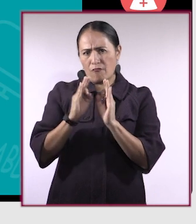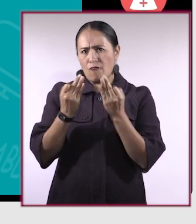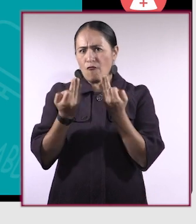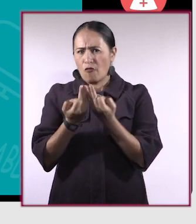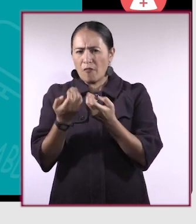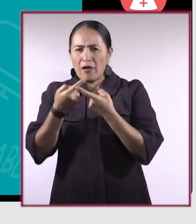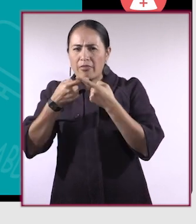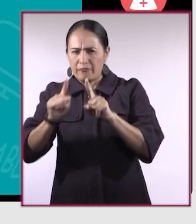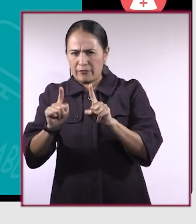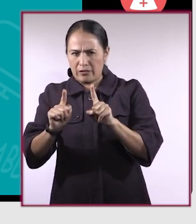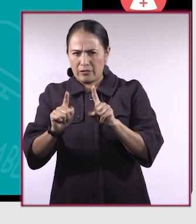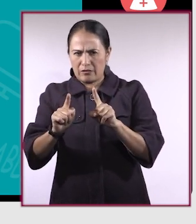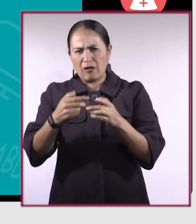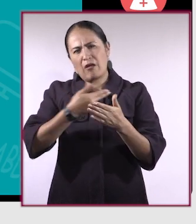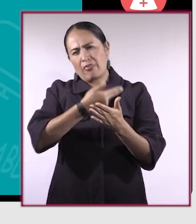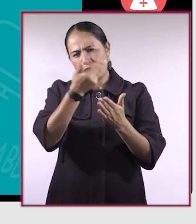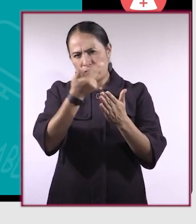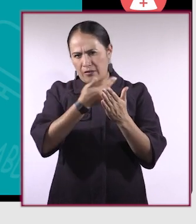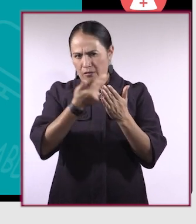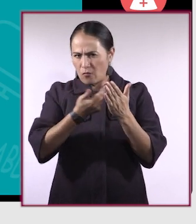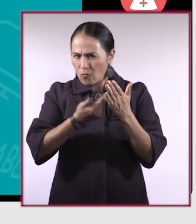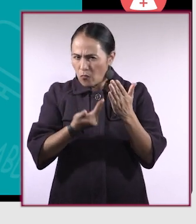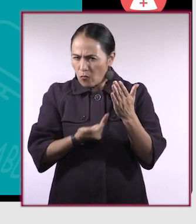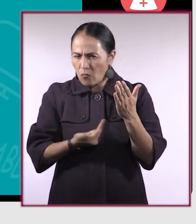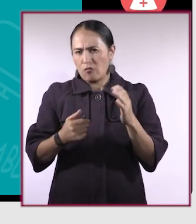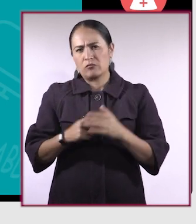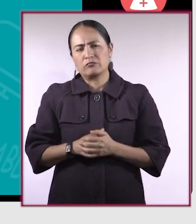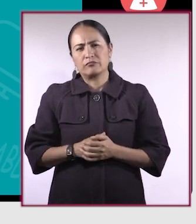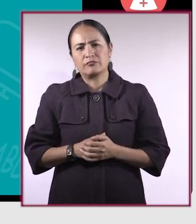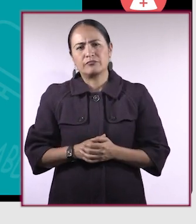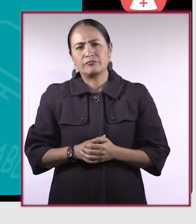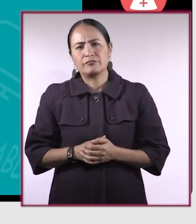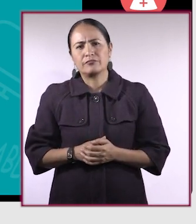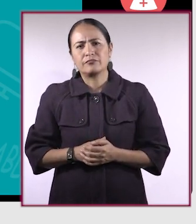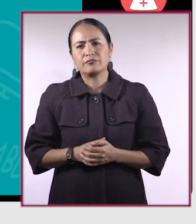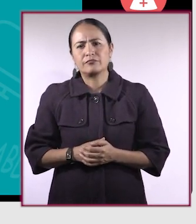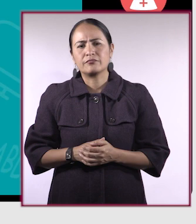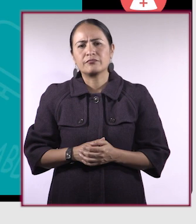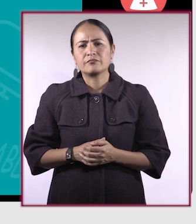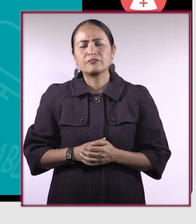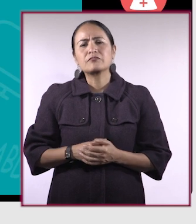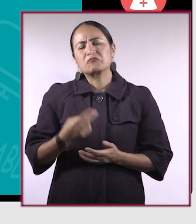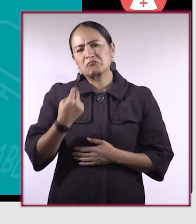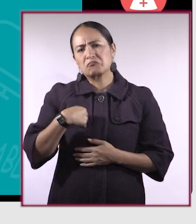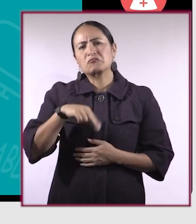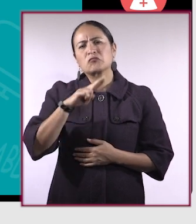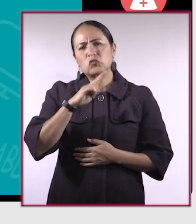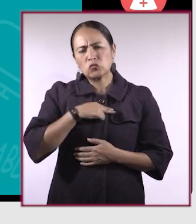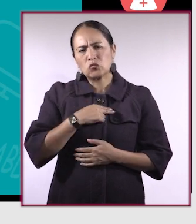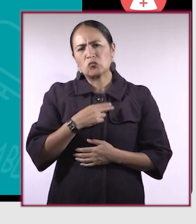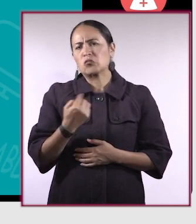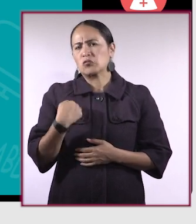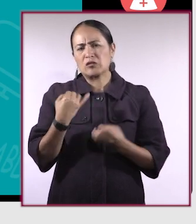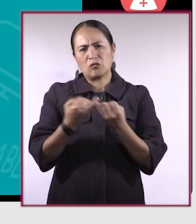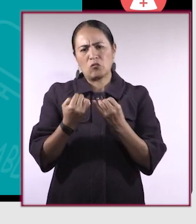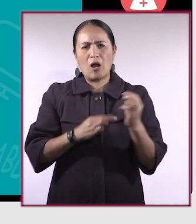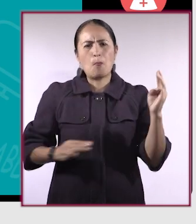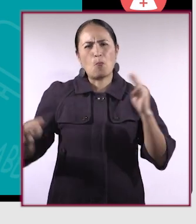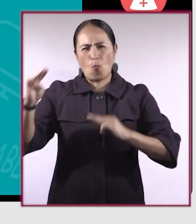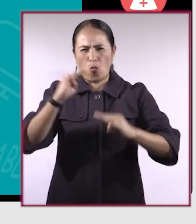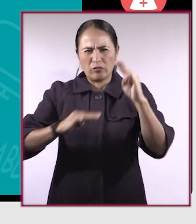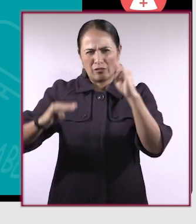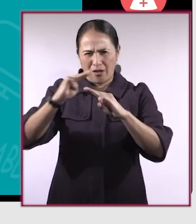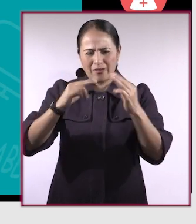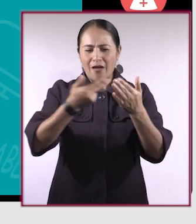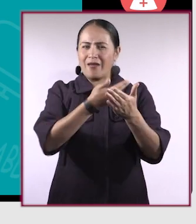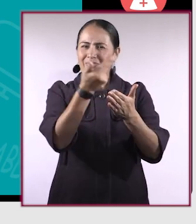¿no? Los llamados pictogramas, ¿sí? Es decir, que nosotros, por ejemplo, escribimos o